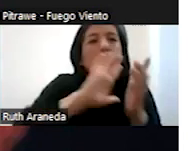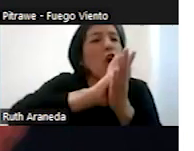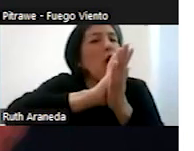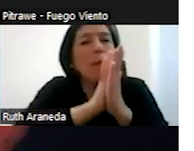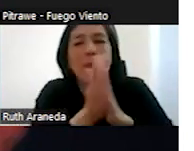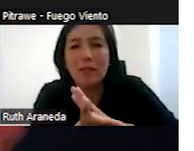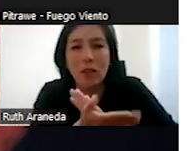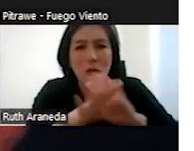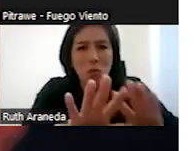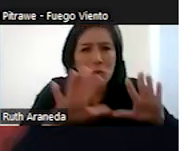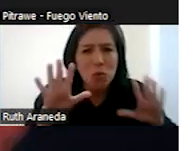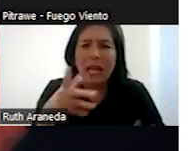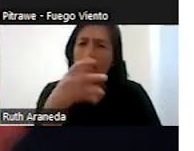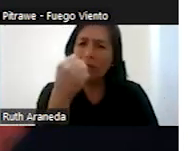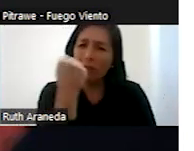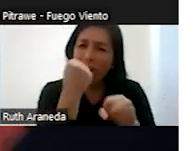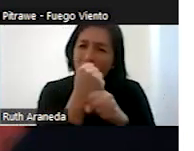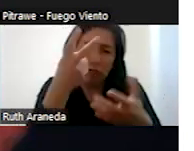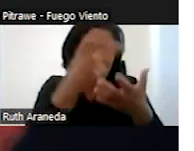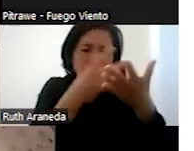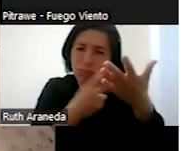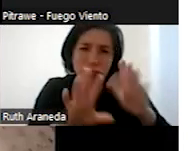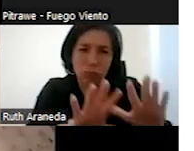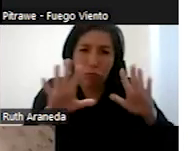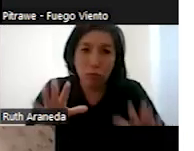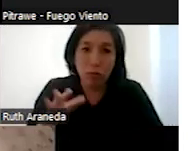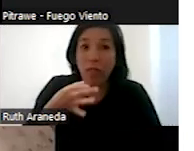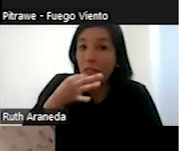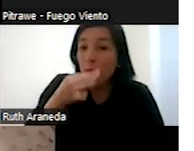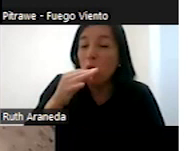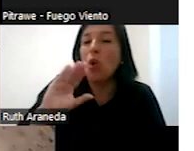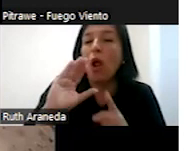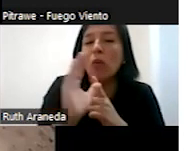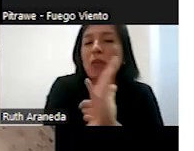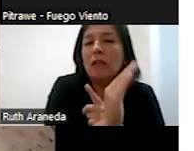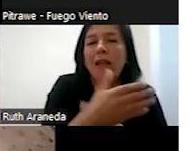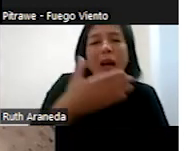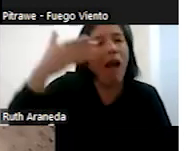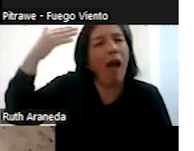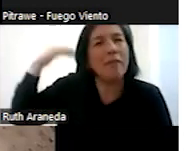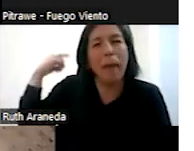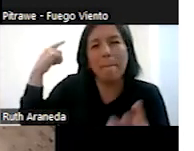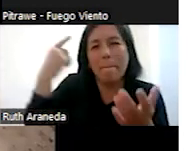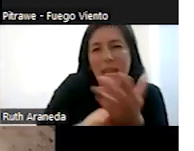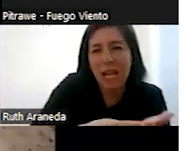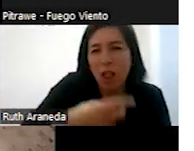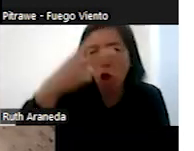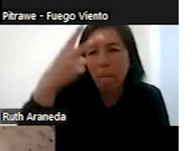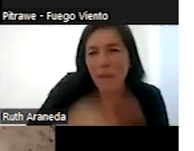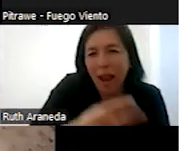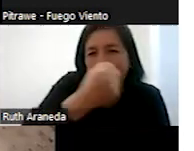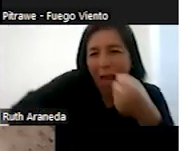de cerámica. Eso es un arte extraordinario. Estamos hablando de una cultura que se desarrolló entre 1000 y 2000 años atrás, más o menos.